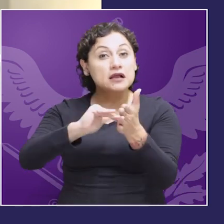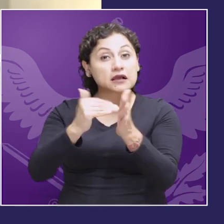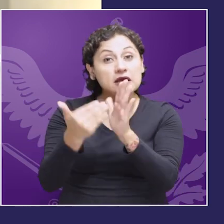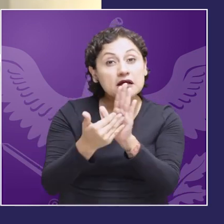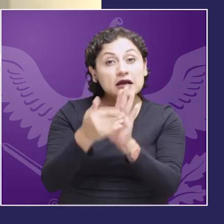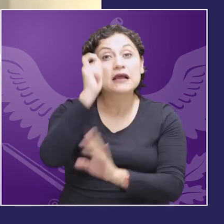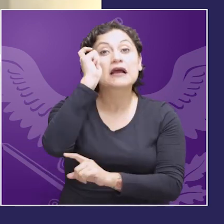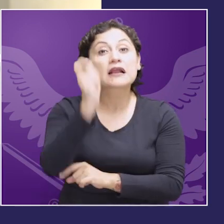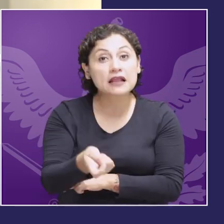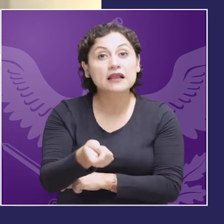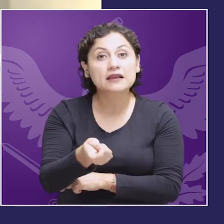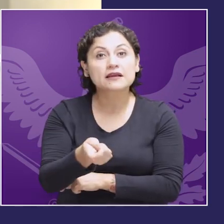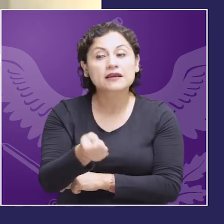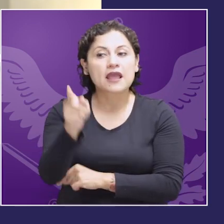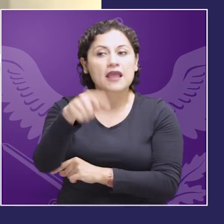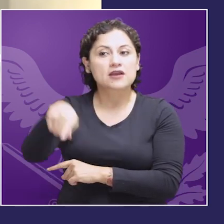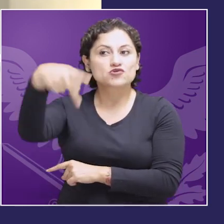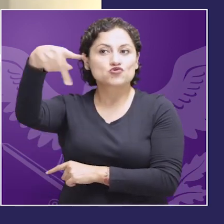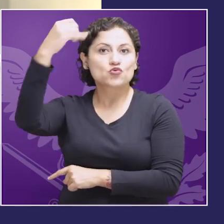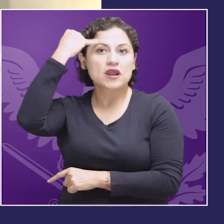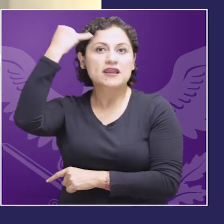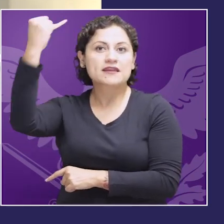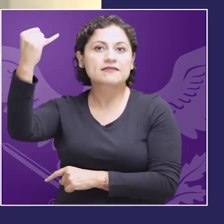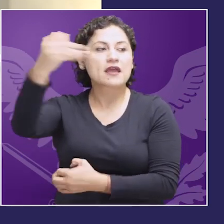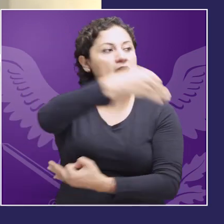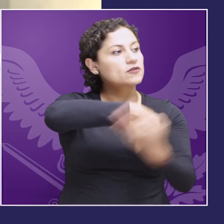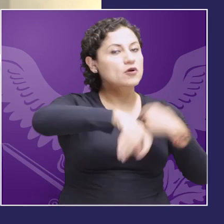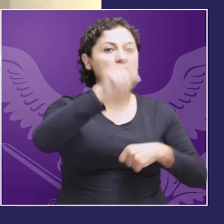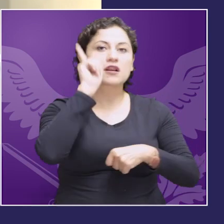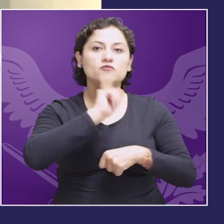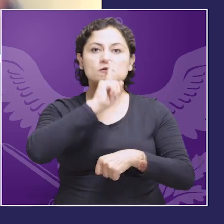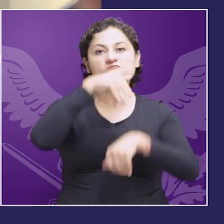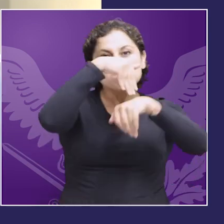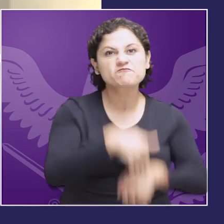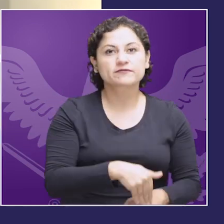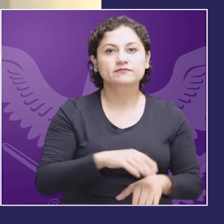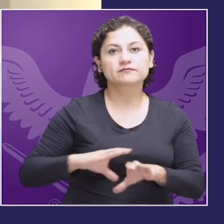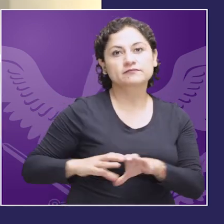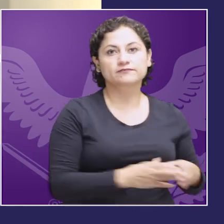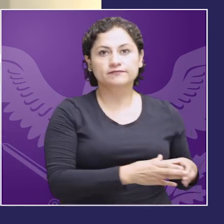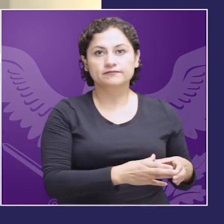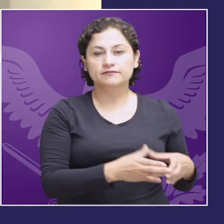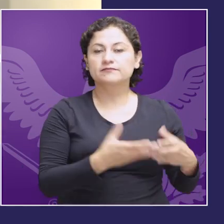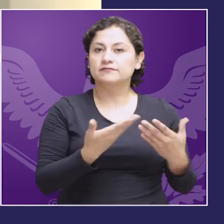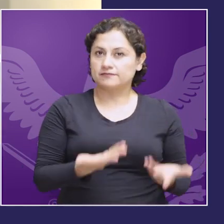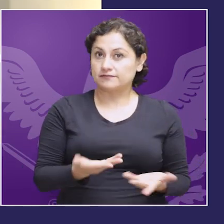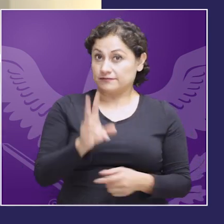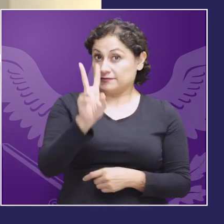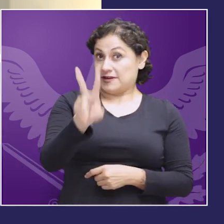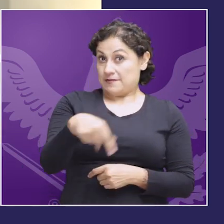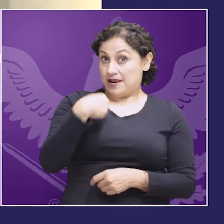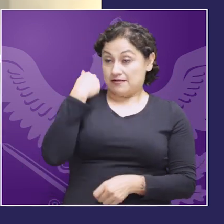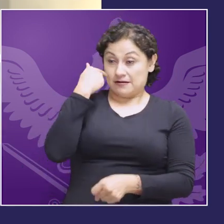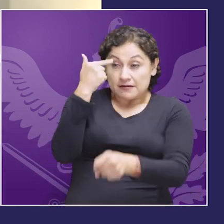clarísima, y toda esta estrategia tiene que ver con volver a las mujeres a un espacio.